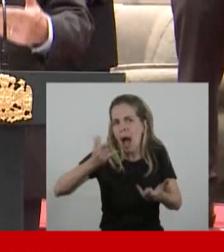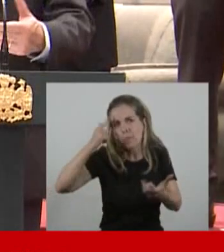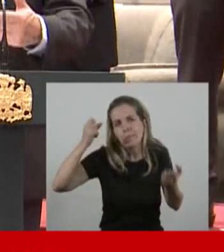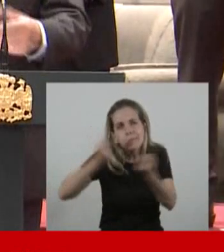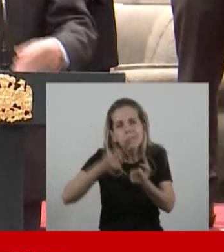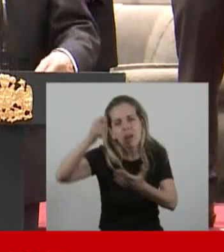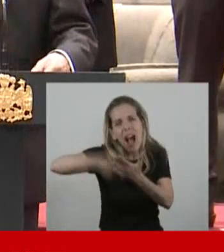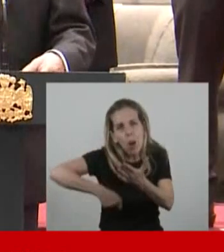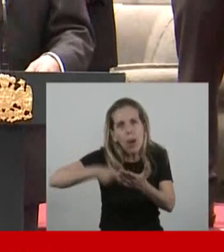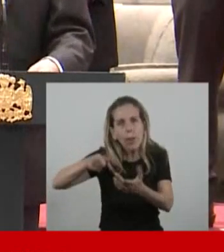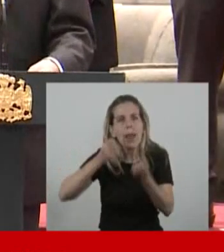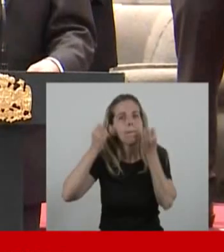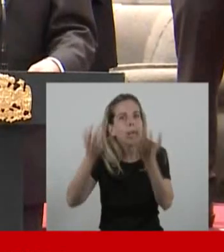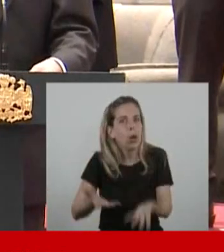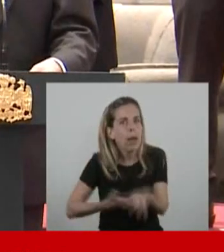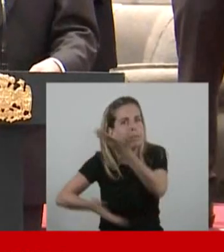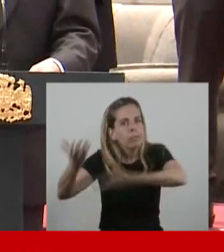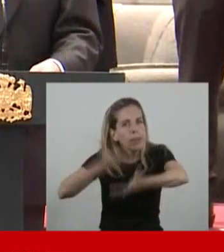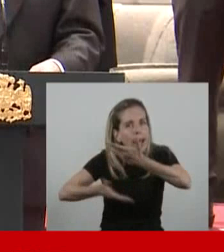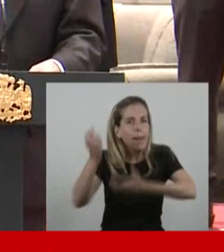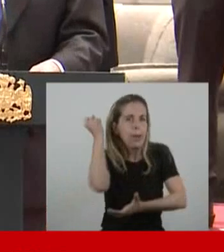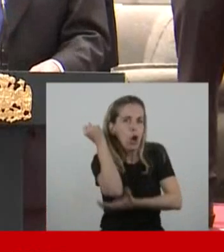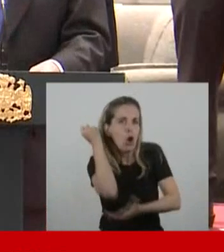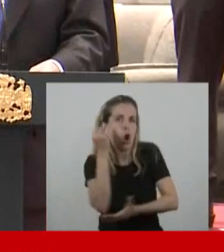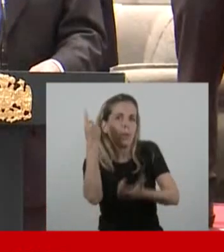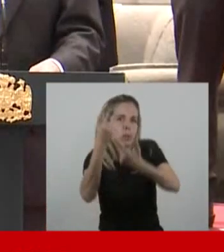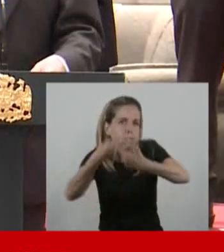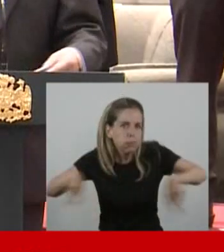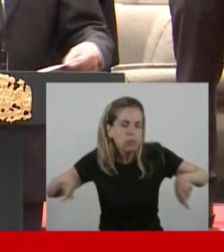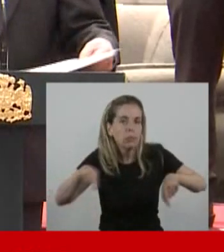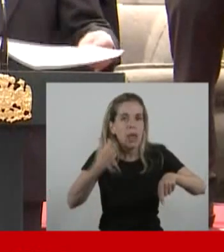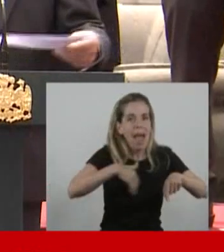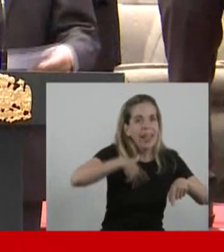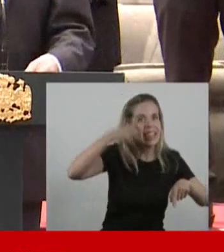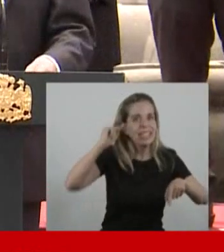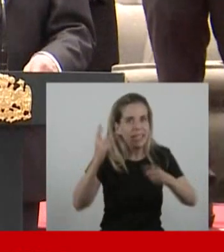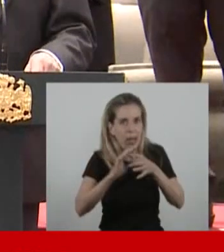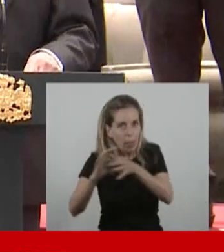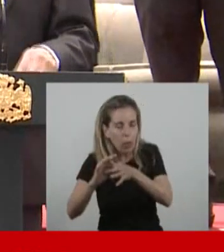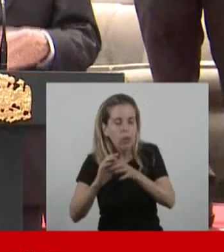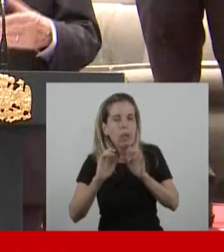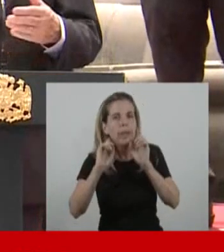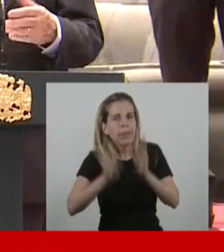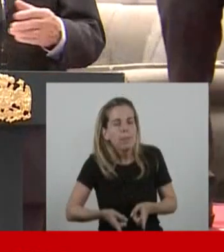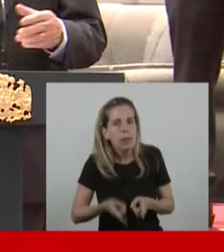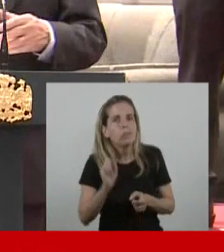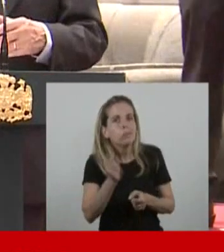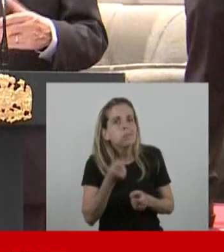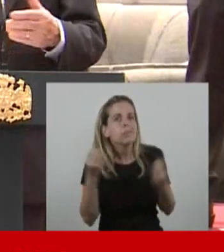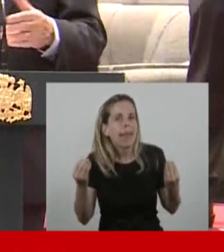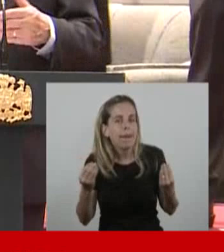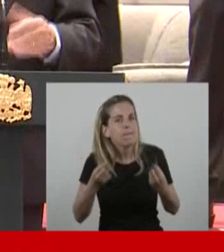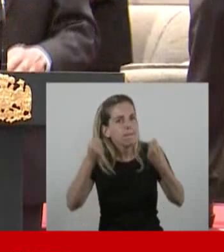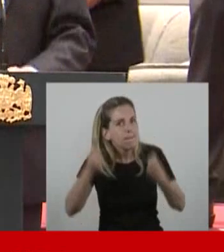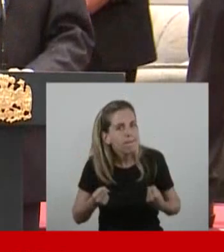los intercambios y la integración económica en múltiples frentes. También hemos consolidado la implementación